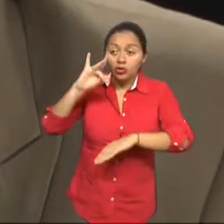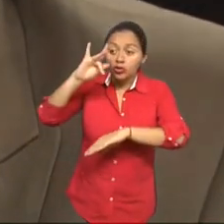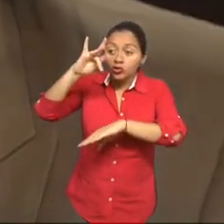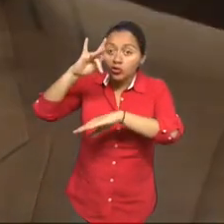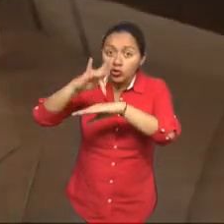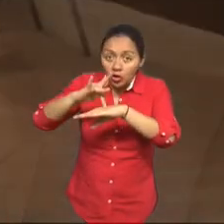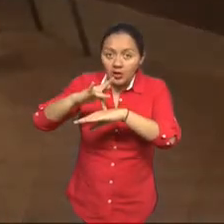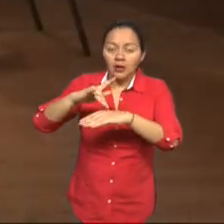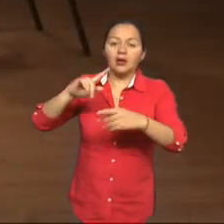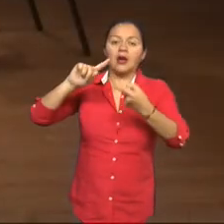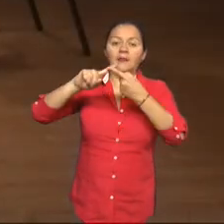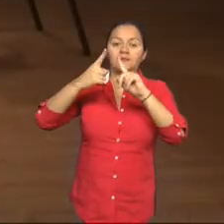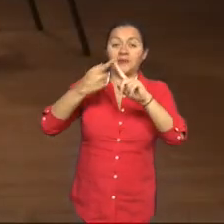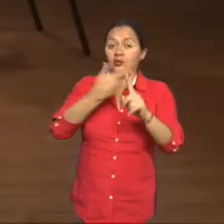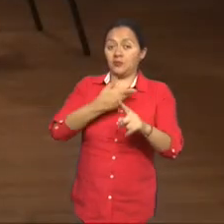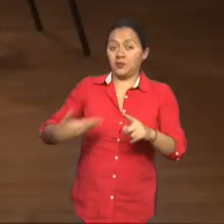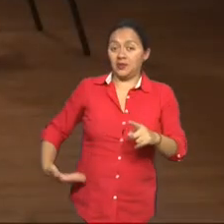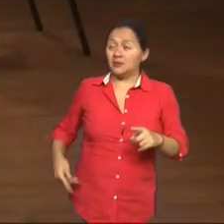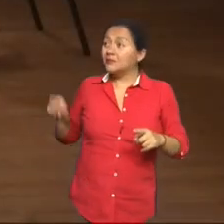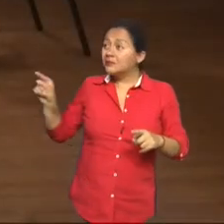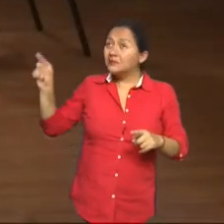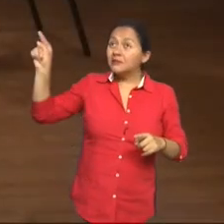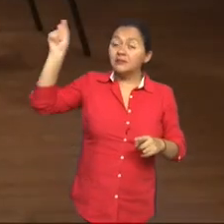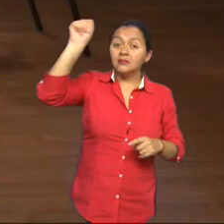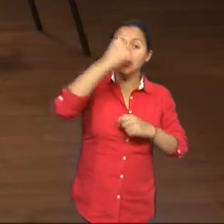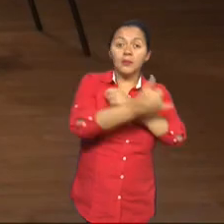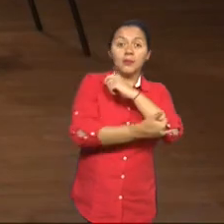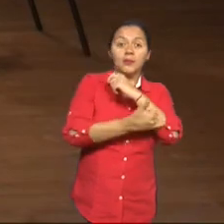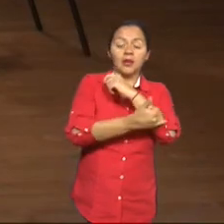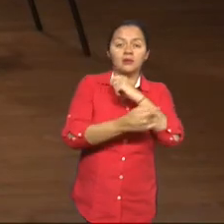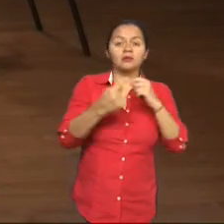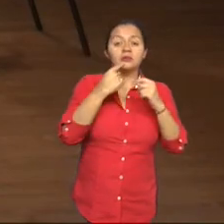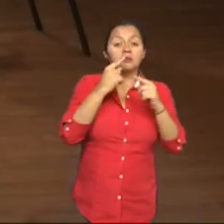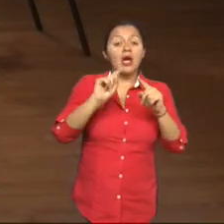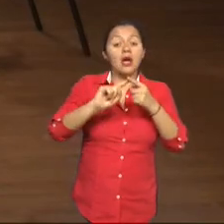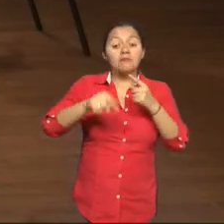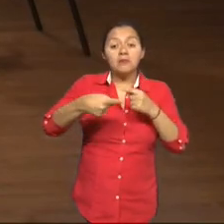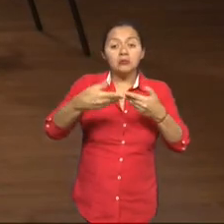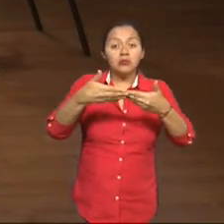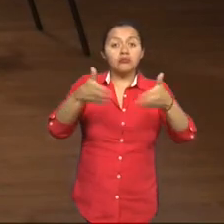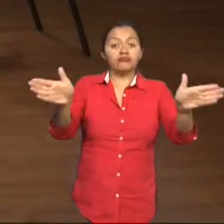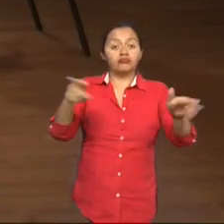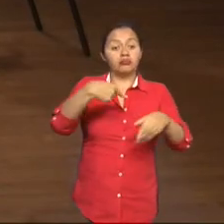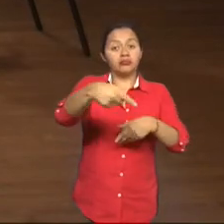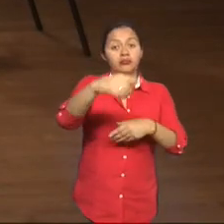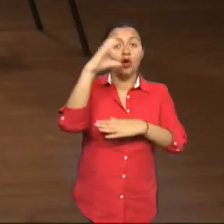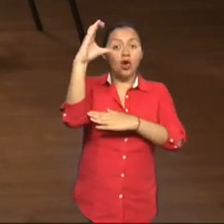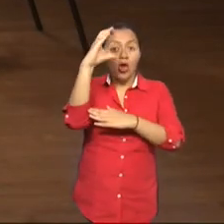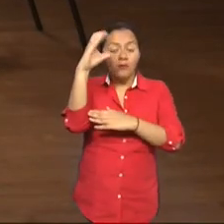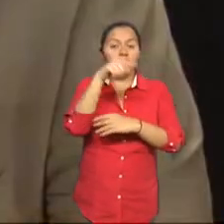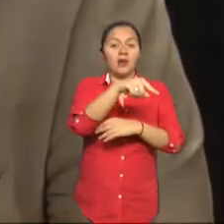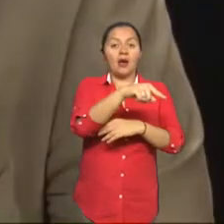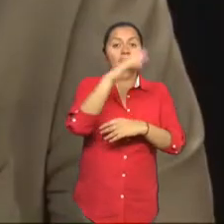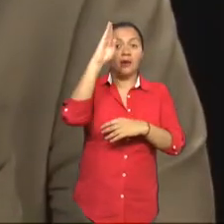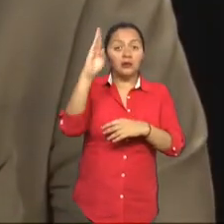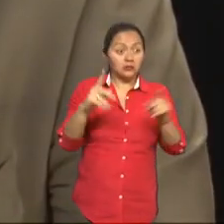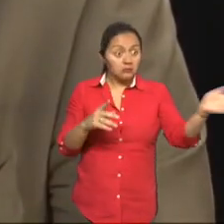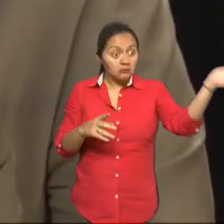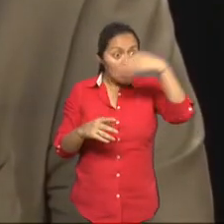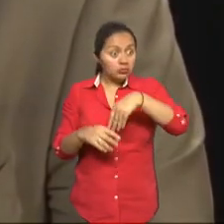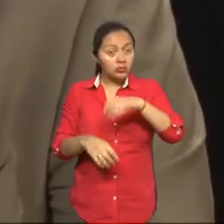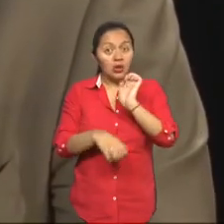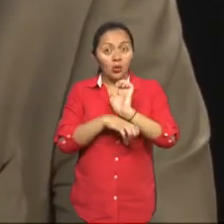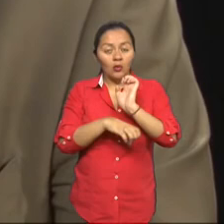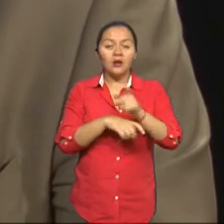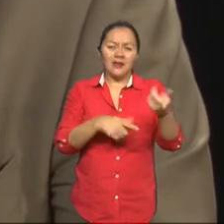región, los presidentes incluso llaman y dicen, hay un Open en Colombia, en Brasil. ¿Va a Ecuador? Porque ellos saben que nuestros